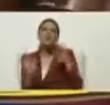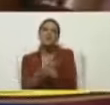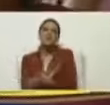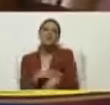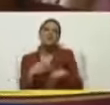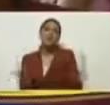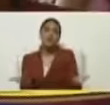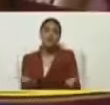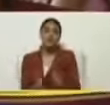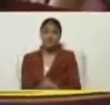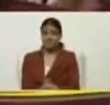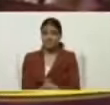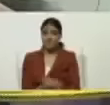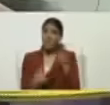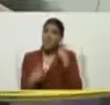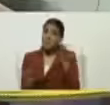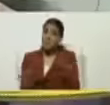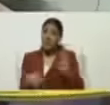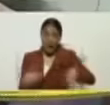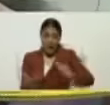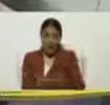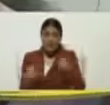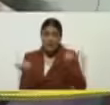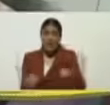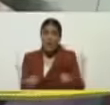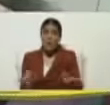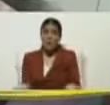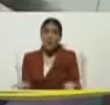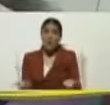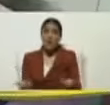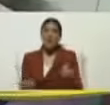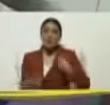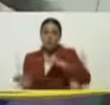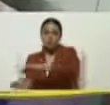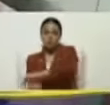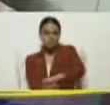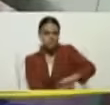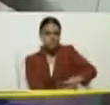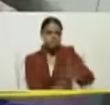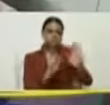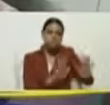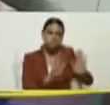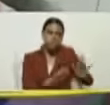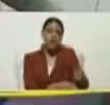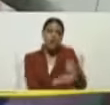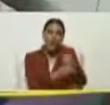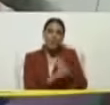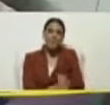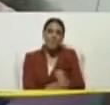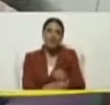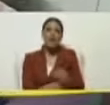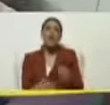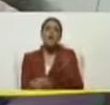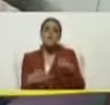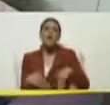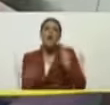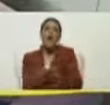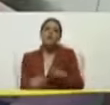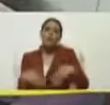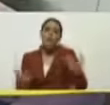Mira que hasta ahora he contenido al pueblo, pero ¿hasta cuándo aguanta la